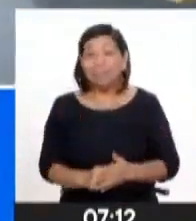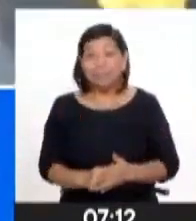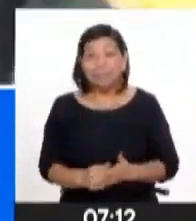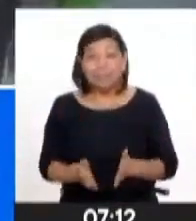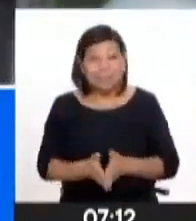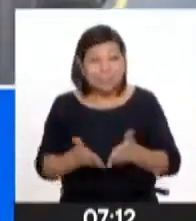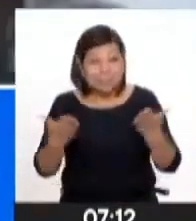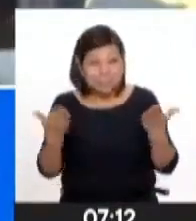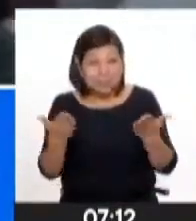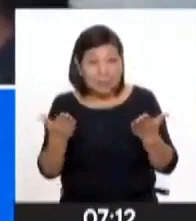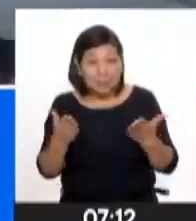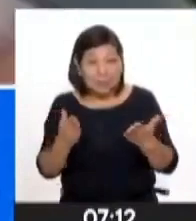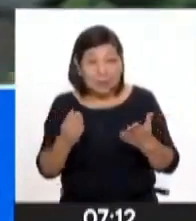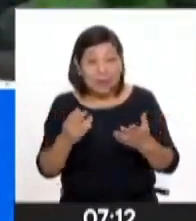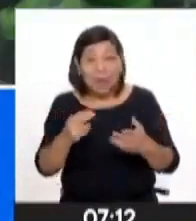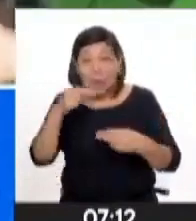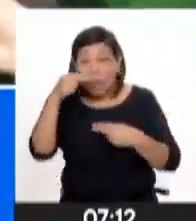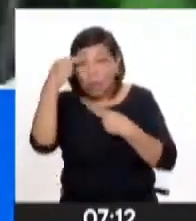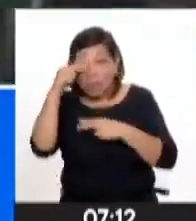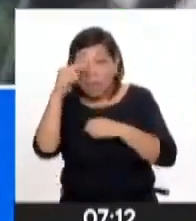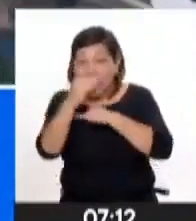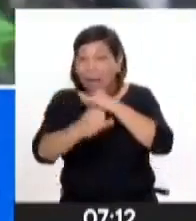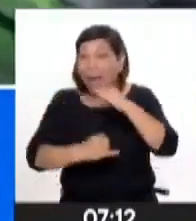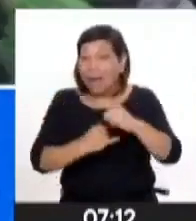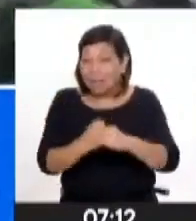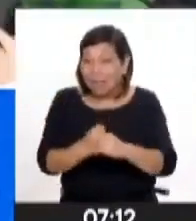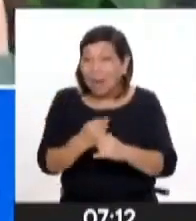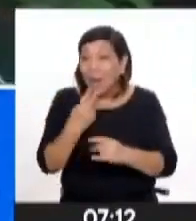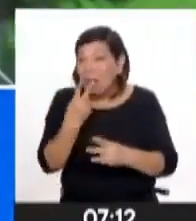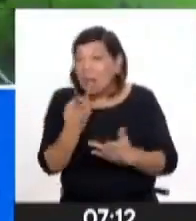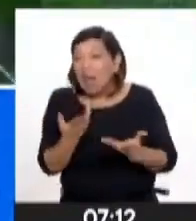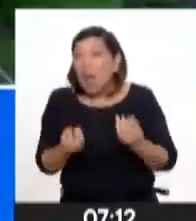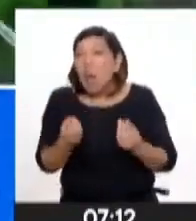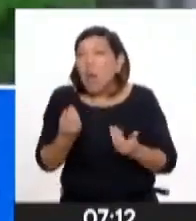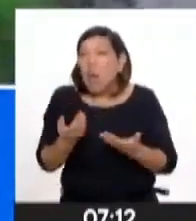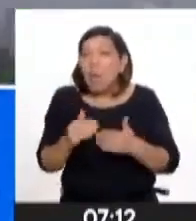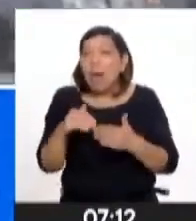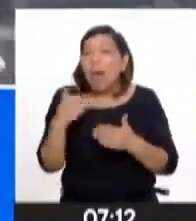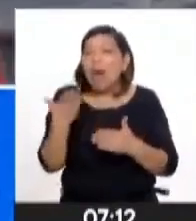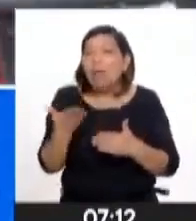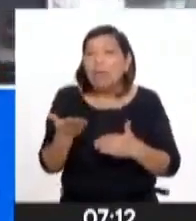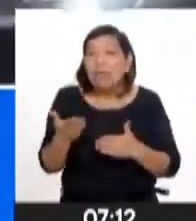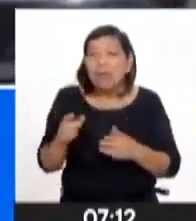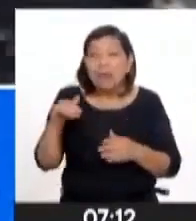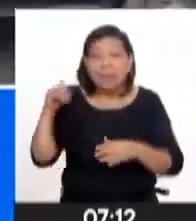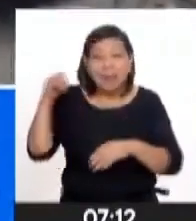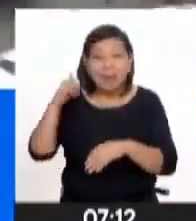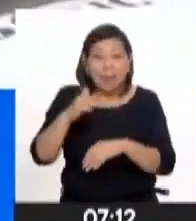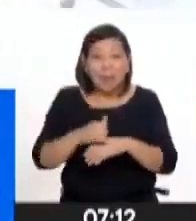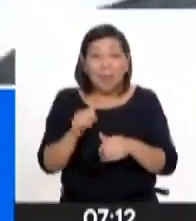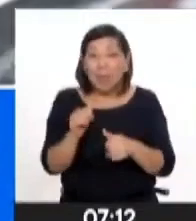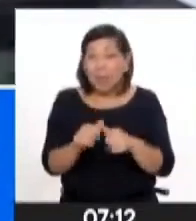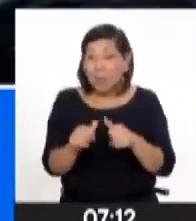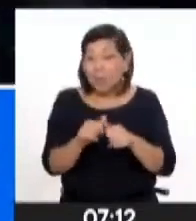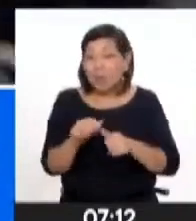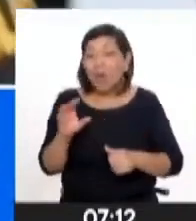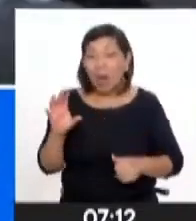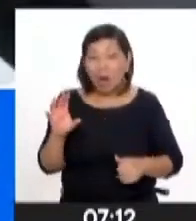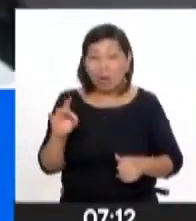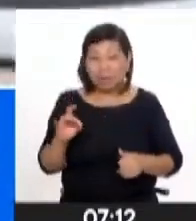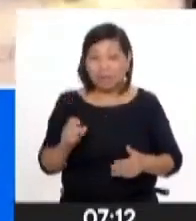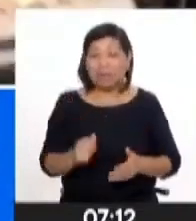del FBI de los Estados Unidos. Joran Van der Sloot en su traslado al aeropuerto de Lima.